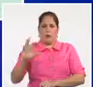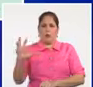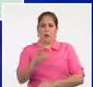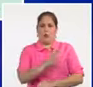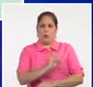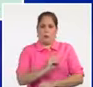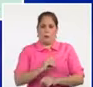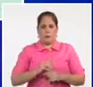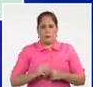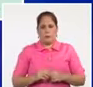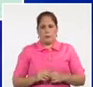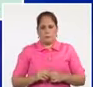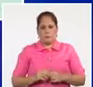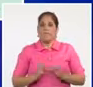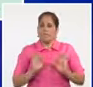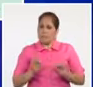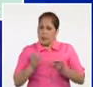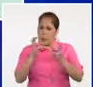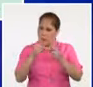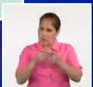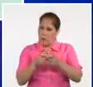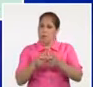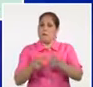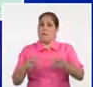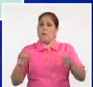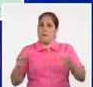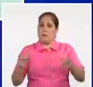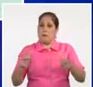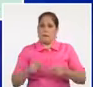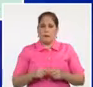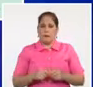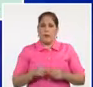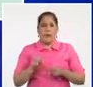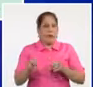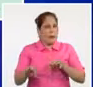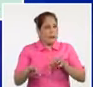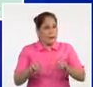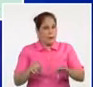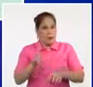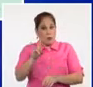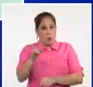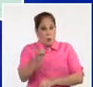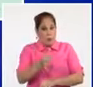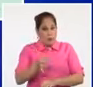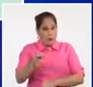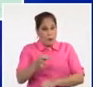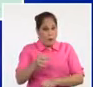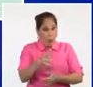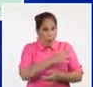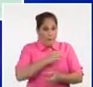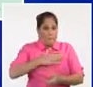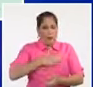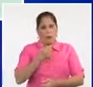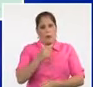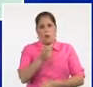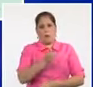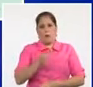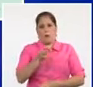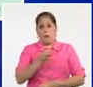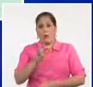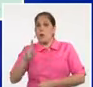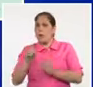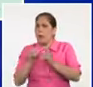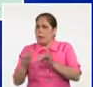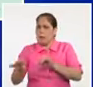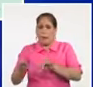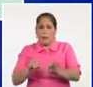77, realmente una cifra muy elevada, disperso además en 9 de sus 10 municipios, con la transmisión mayor